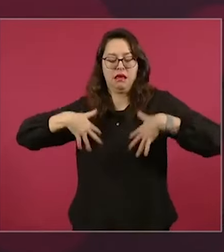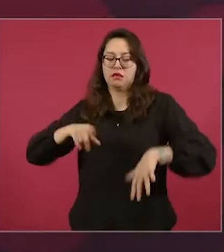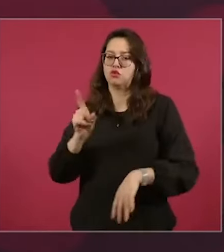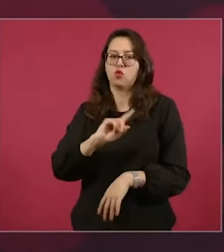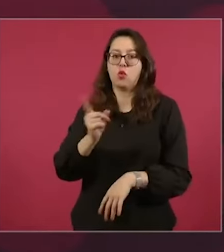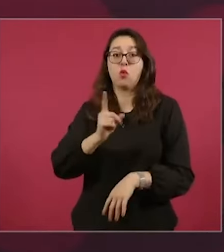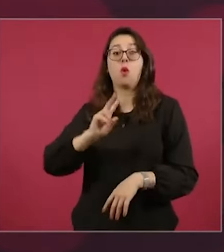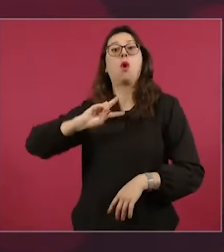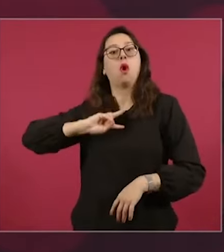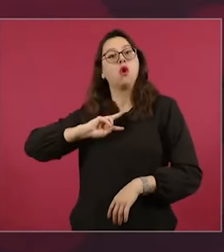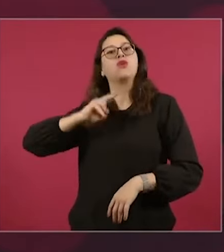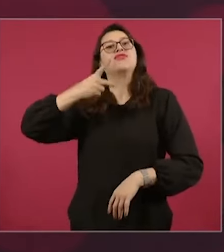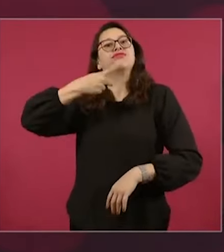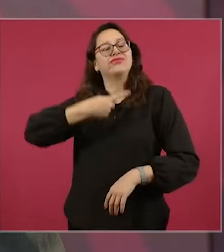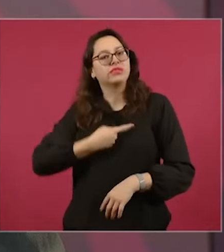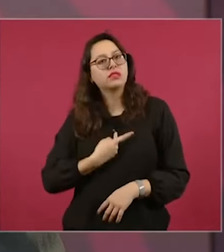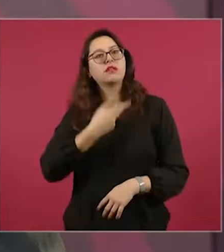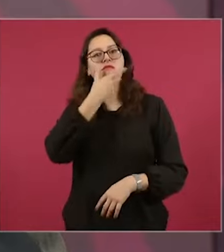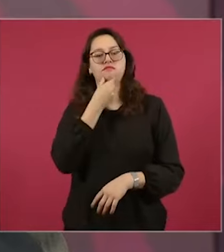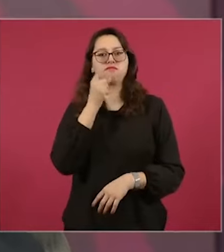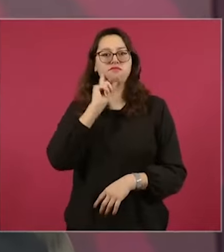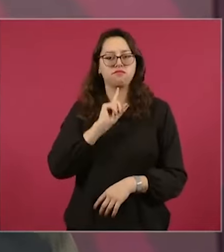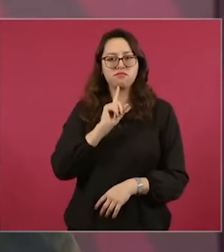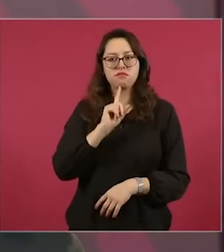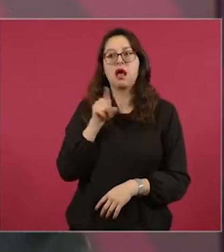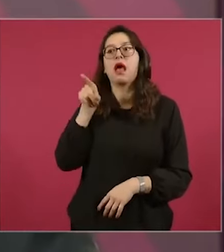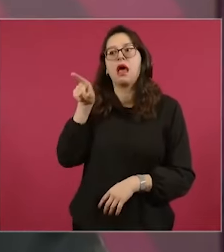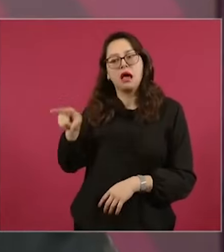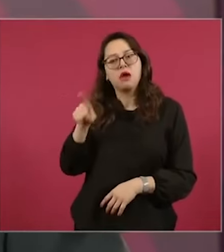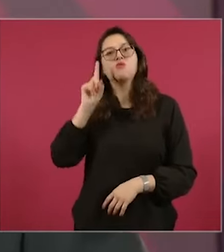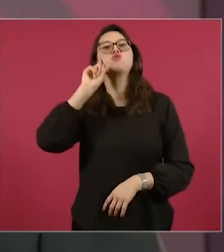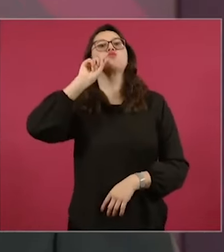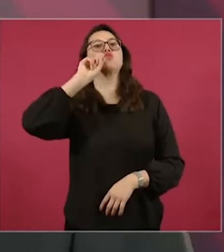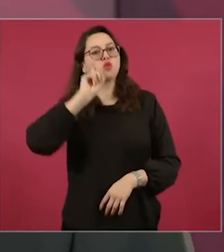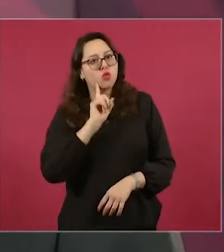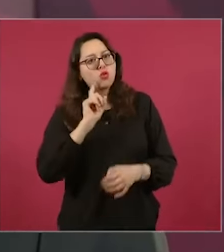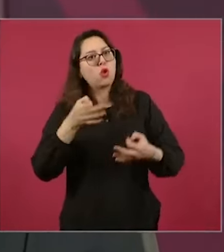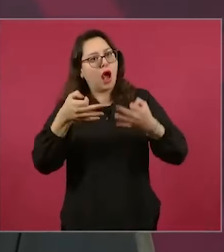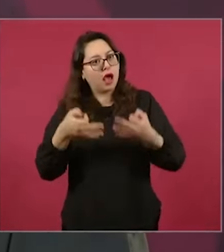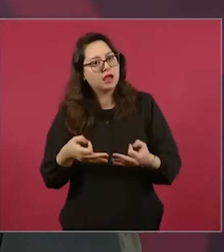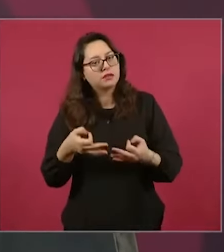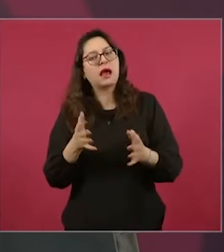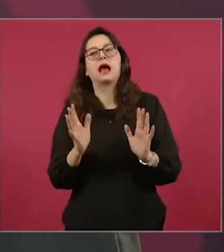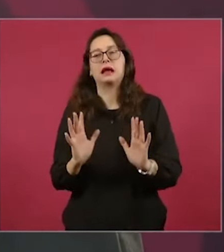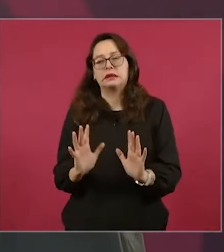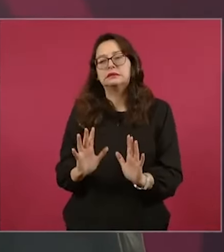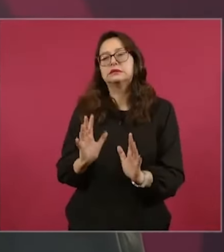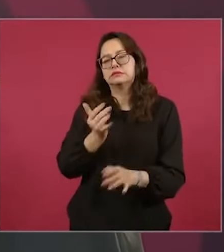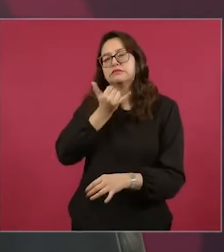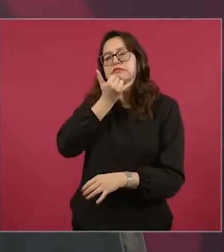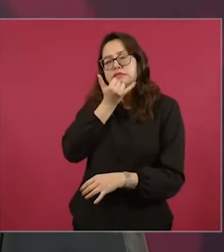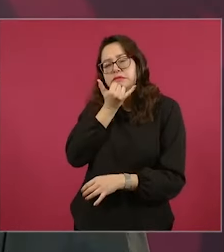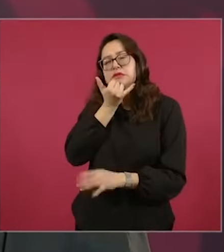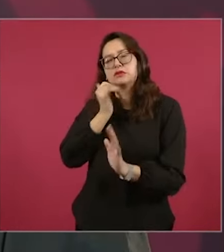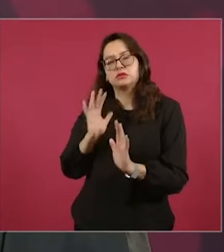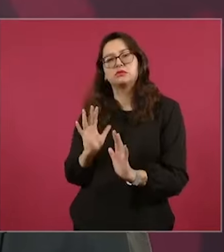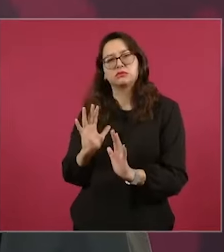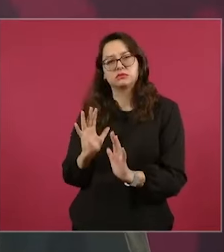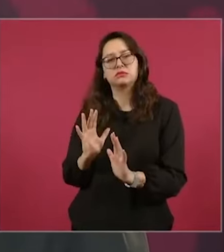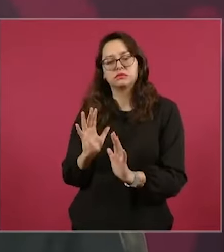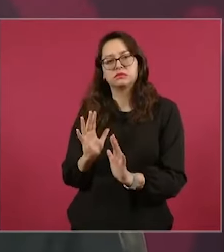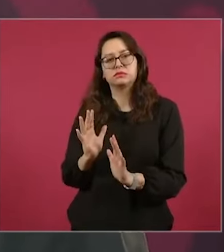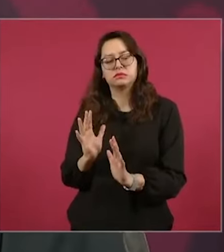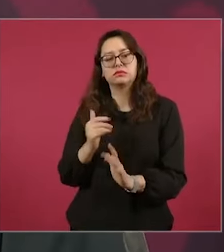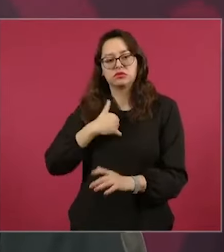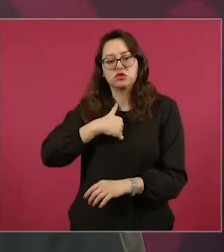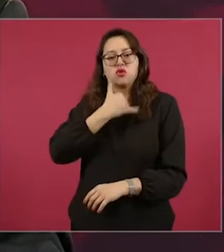y la gente debe de asumirse, cualquier